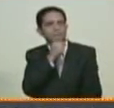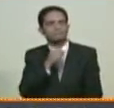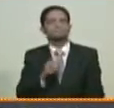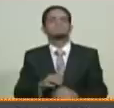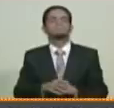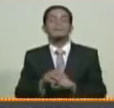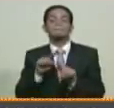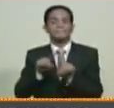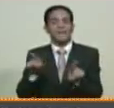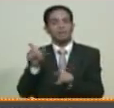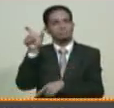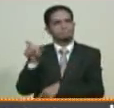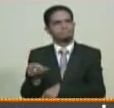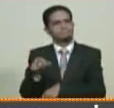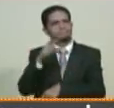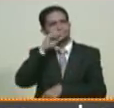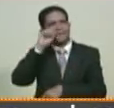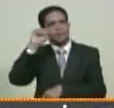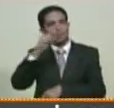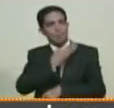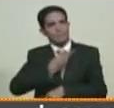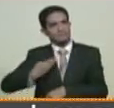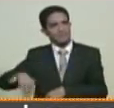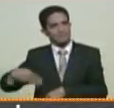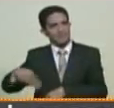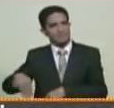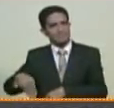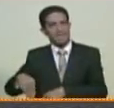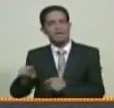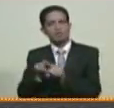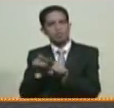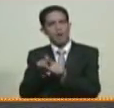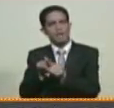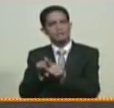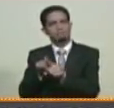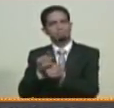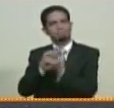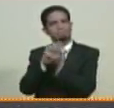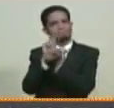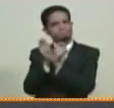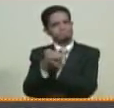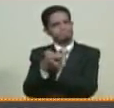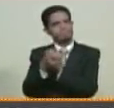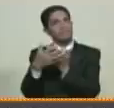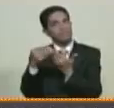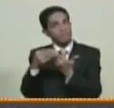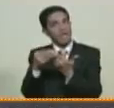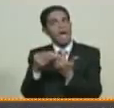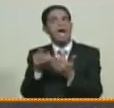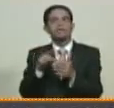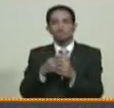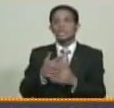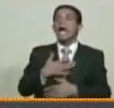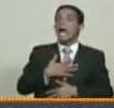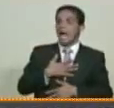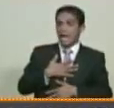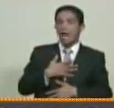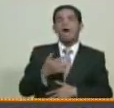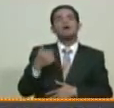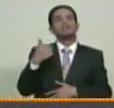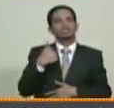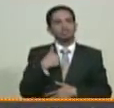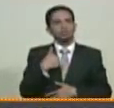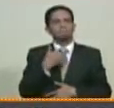en que presidente maduro así como ellos analizaron los precios maduro le dijo que yo espectro liso los salarios pero